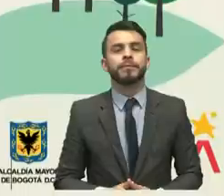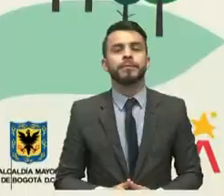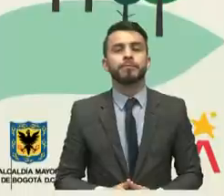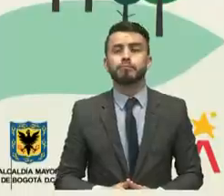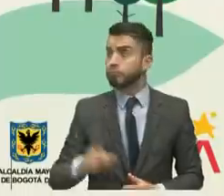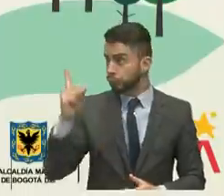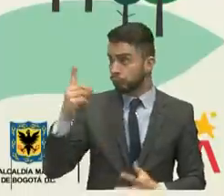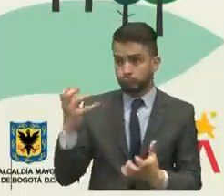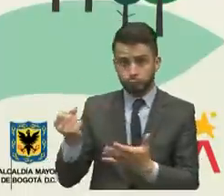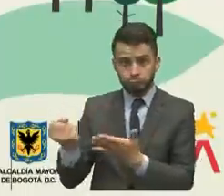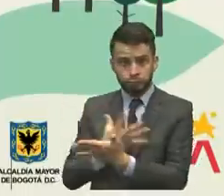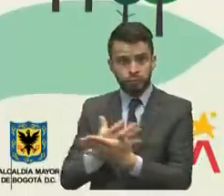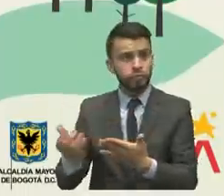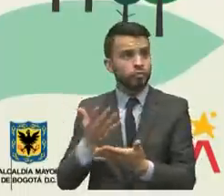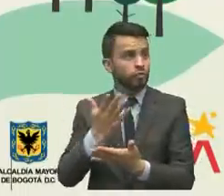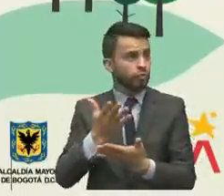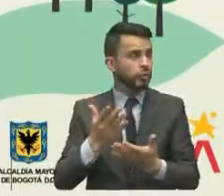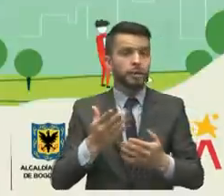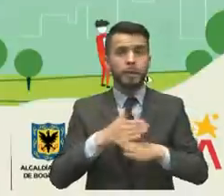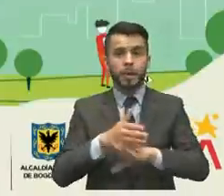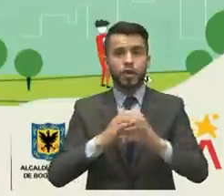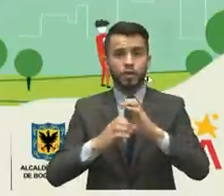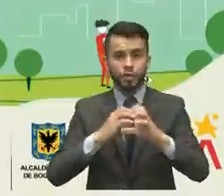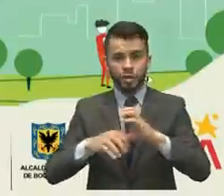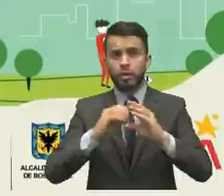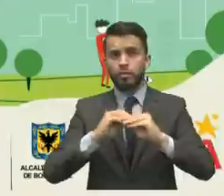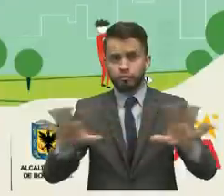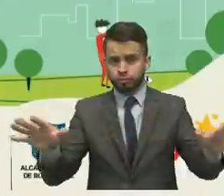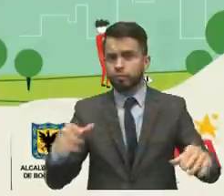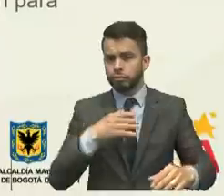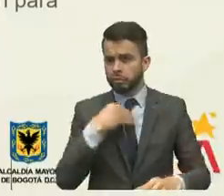quieren mostrar en sus...